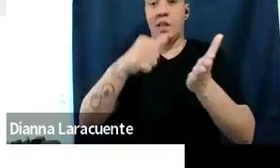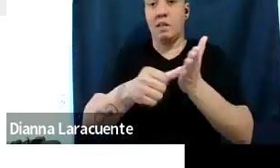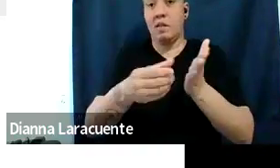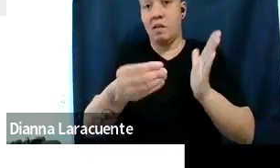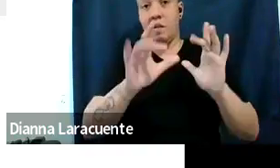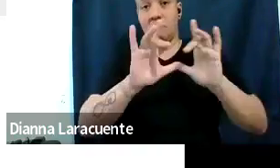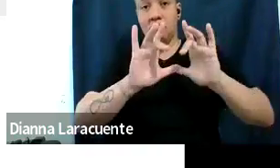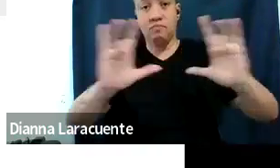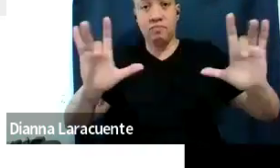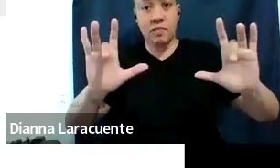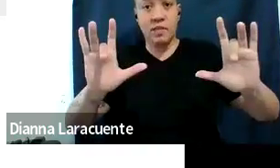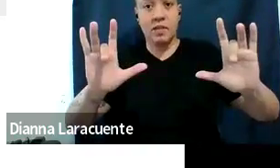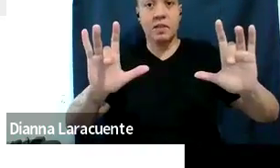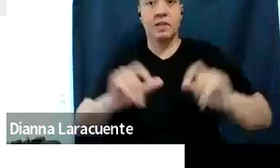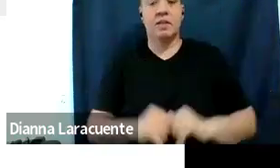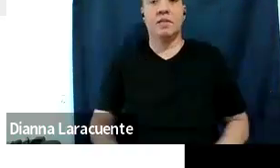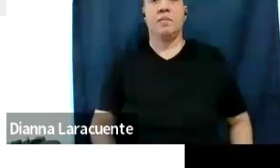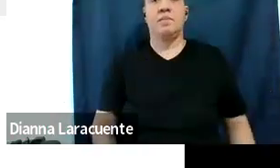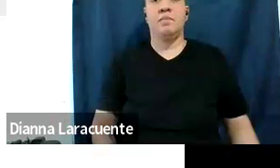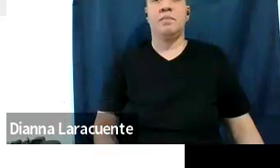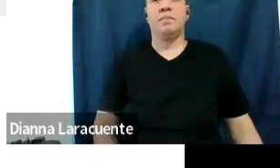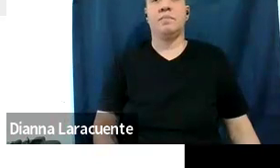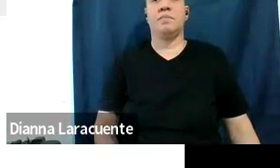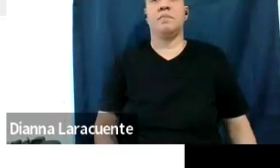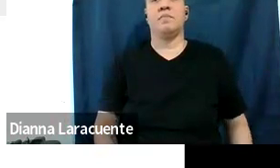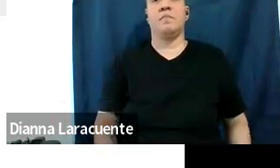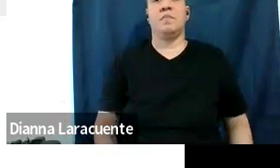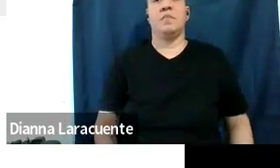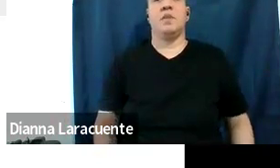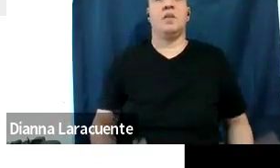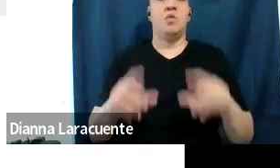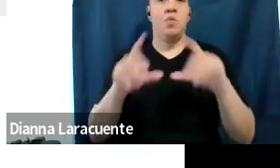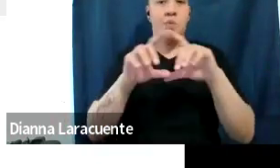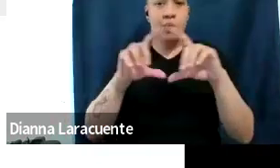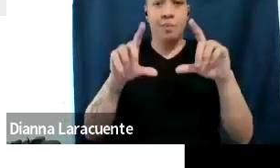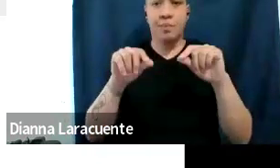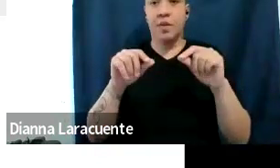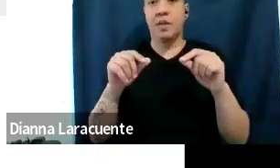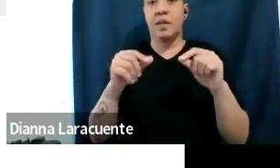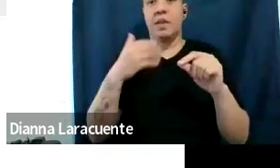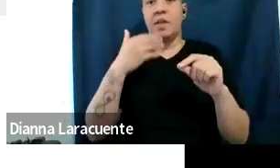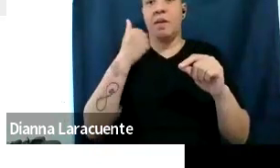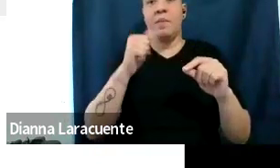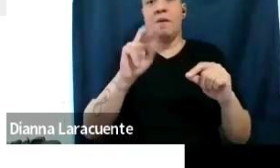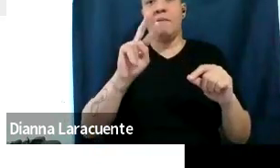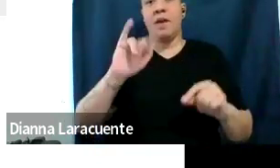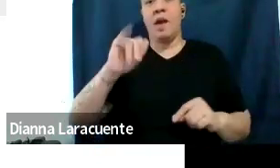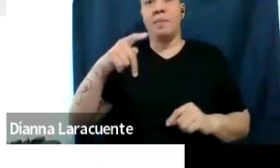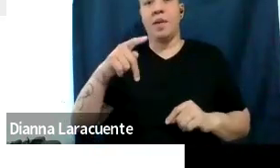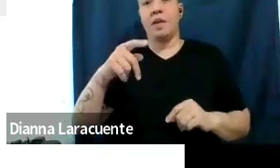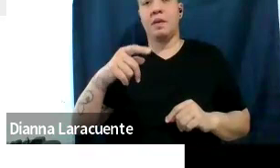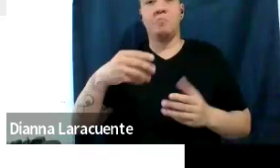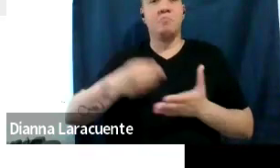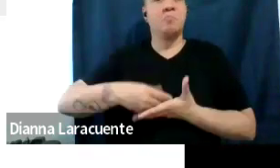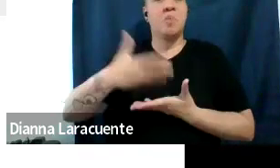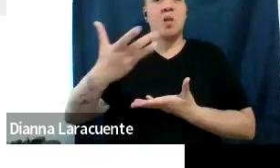blanco, crédito. Aquí mira, te doy la Mastercard o la mejor VIP, gasta lo que